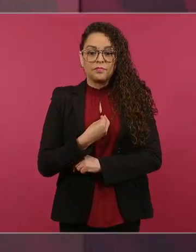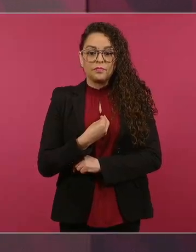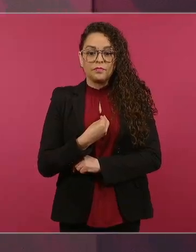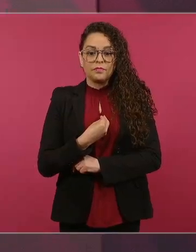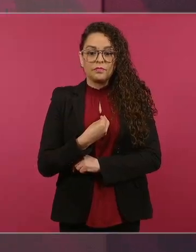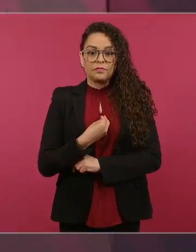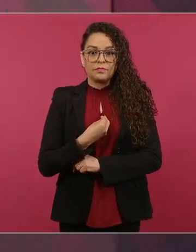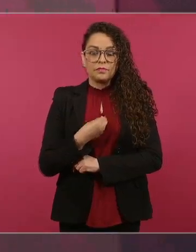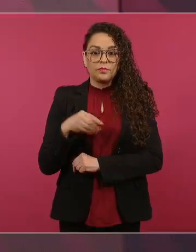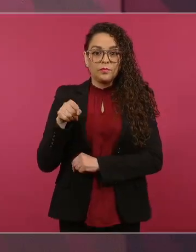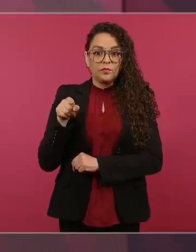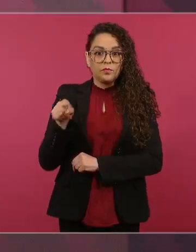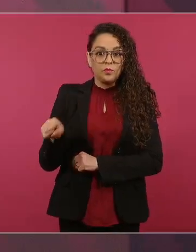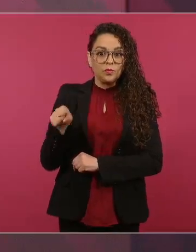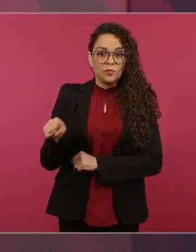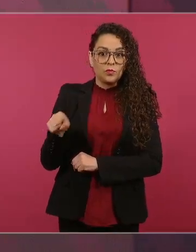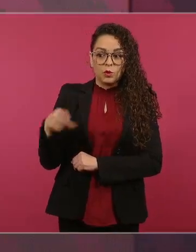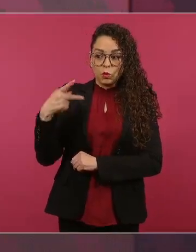de élite